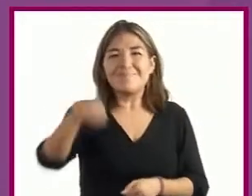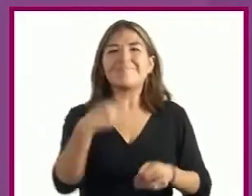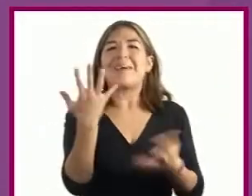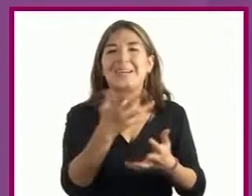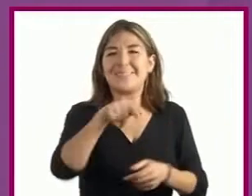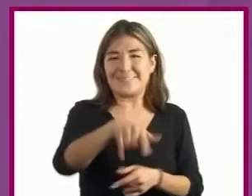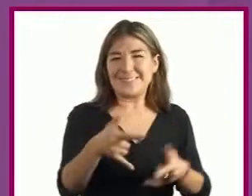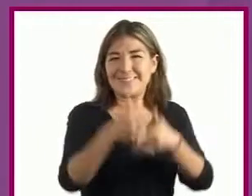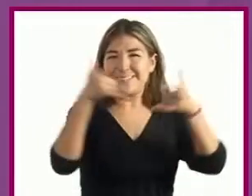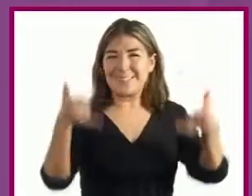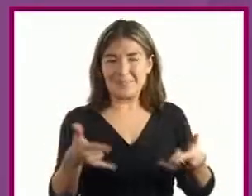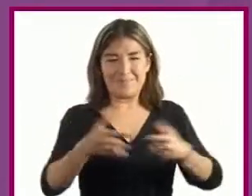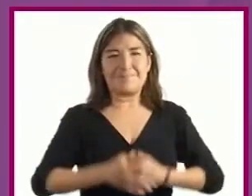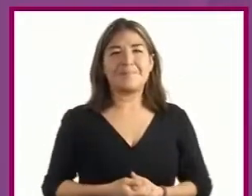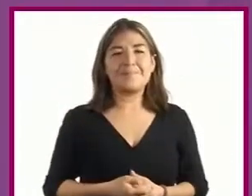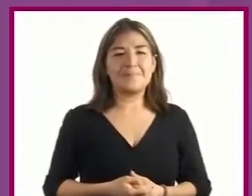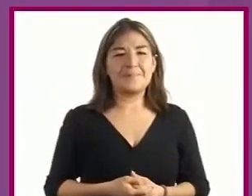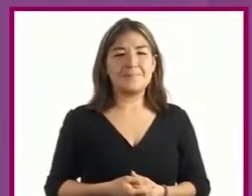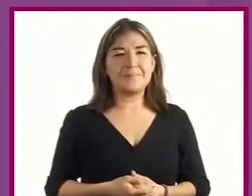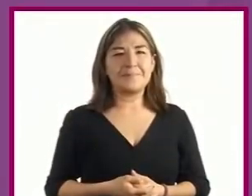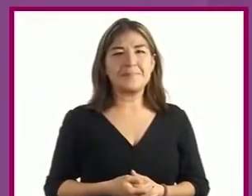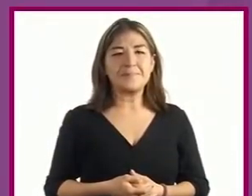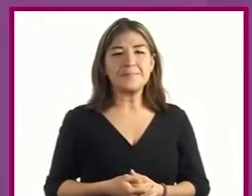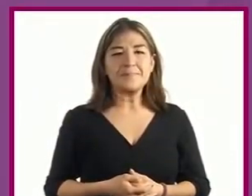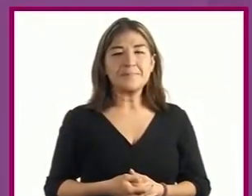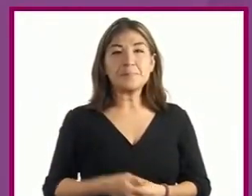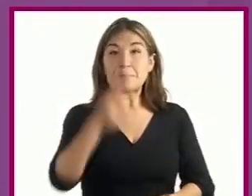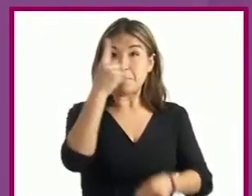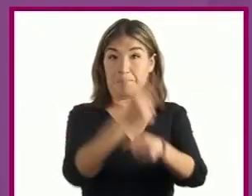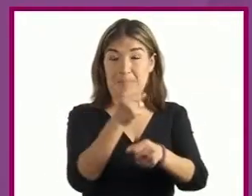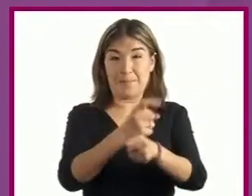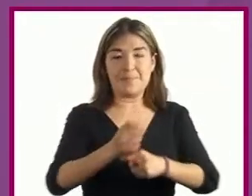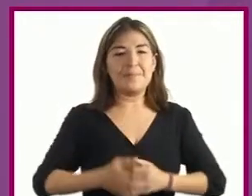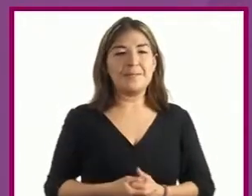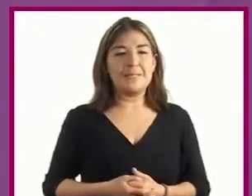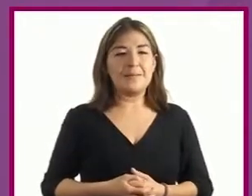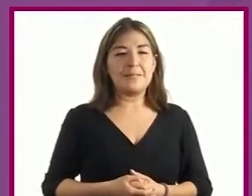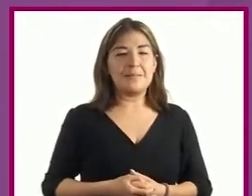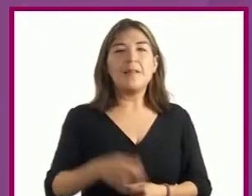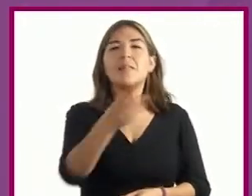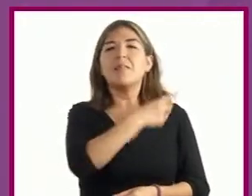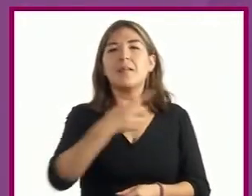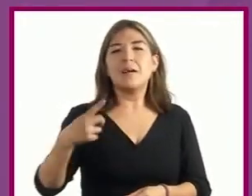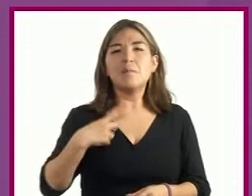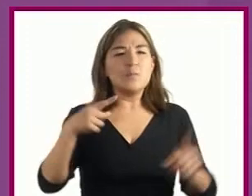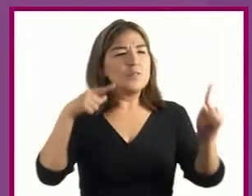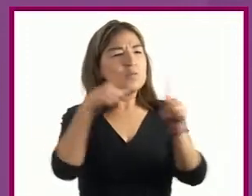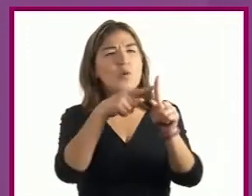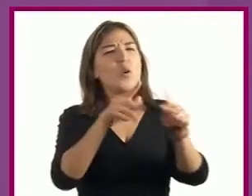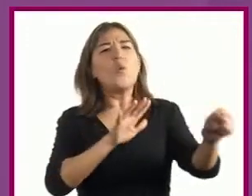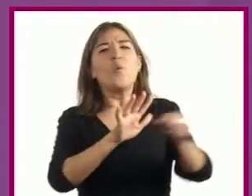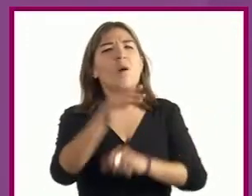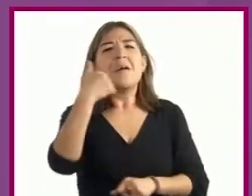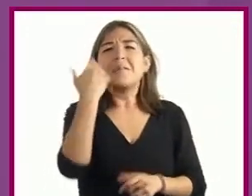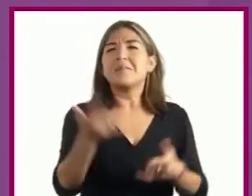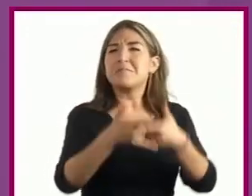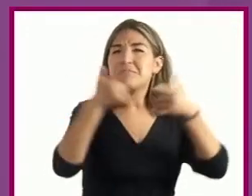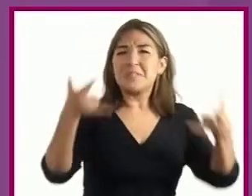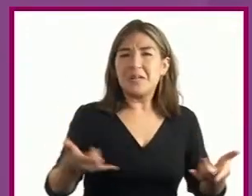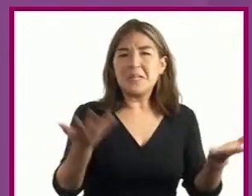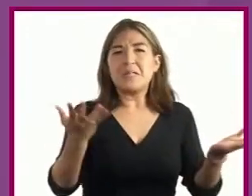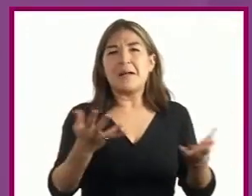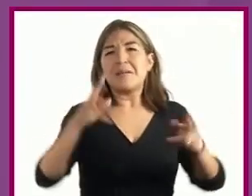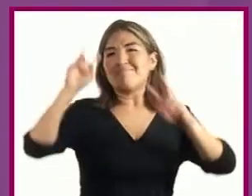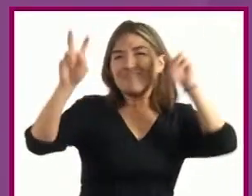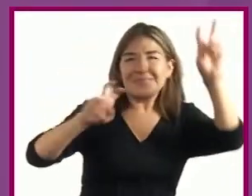para hacer una historieta. Primero, Debes definir el género de tu historia. Si será